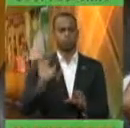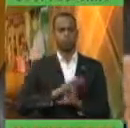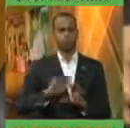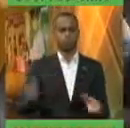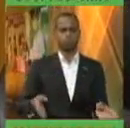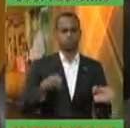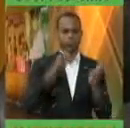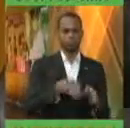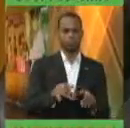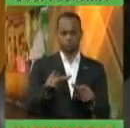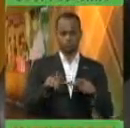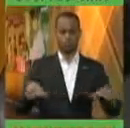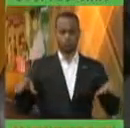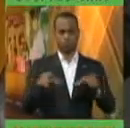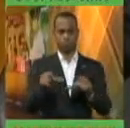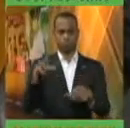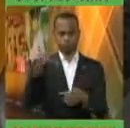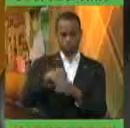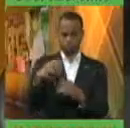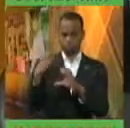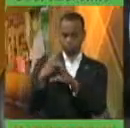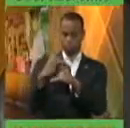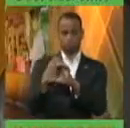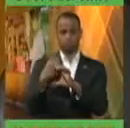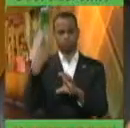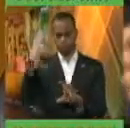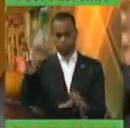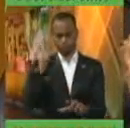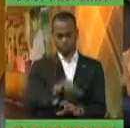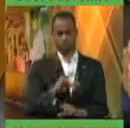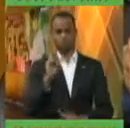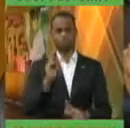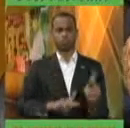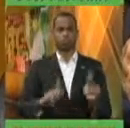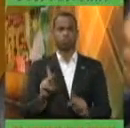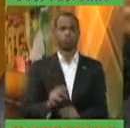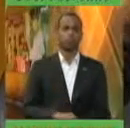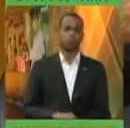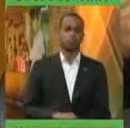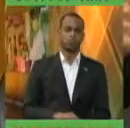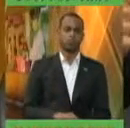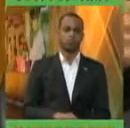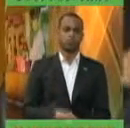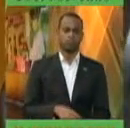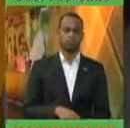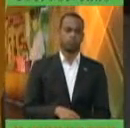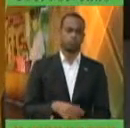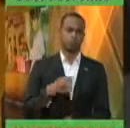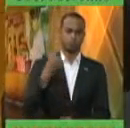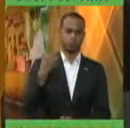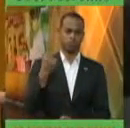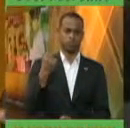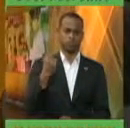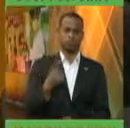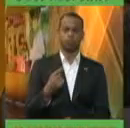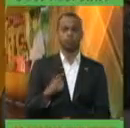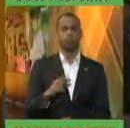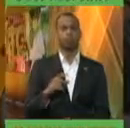a colocarse en el lugar que está el autobús para esas personas estamos hablando de un